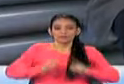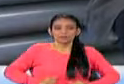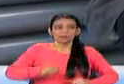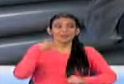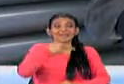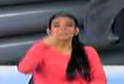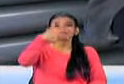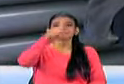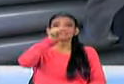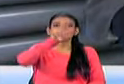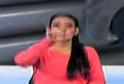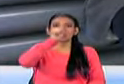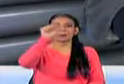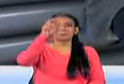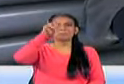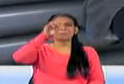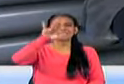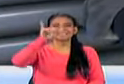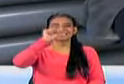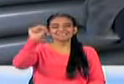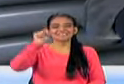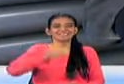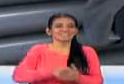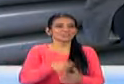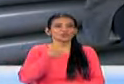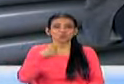agua martino